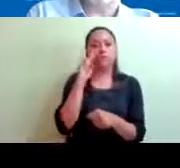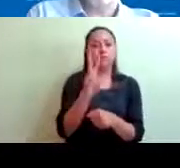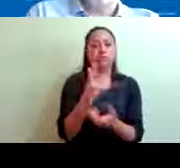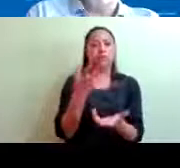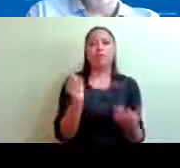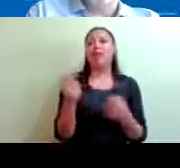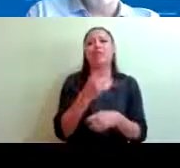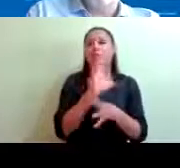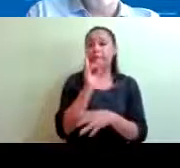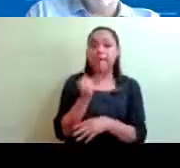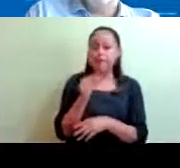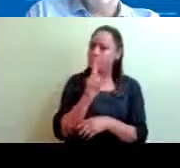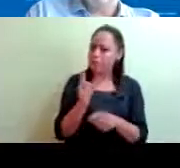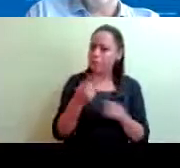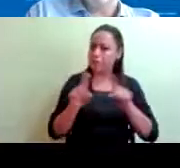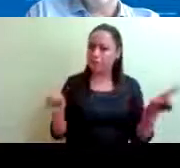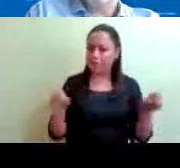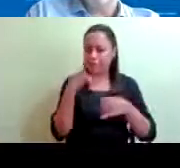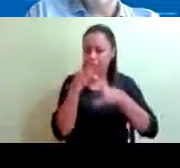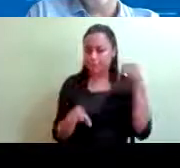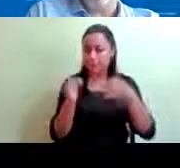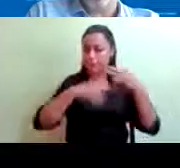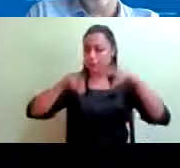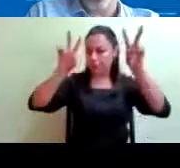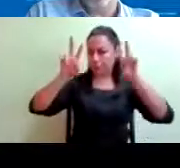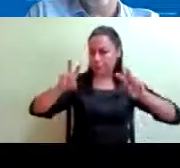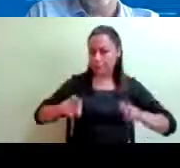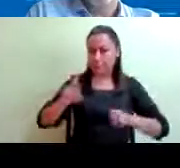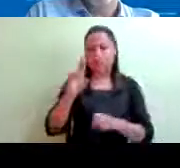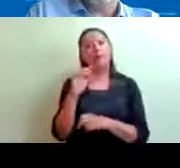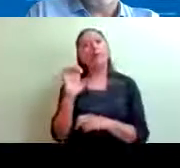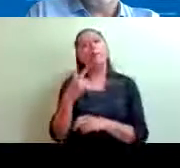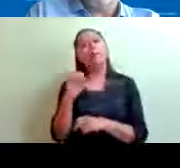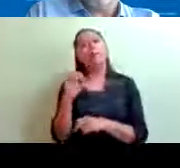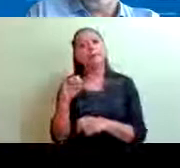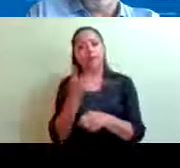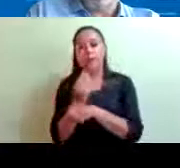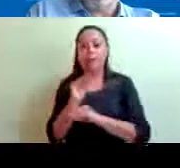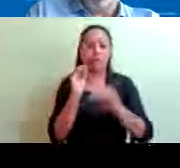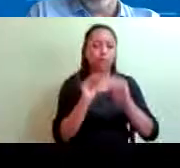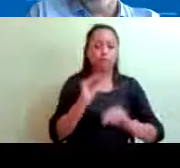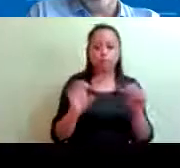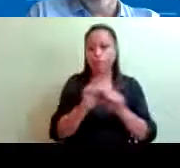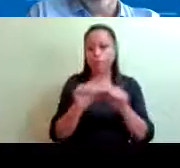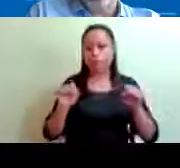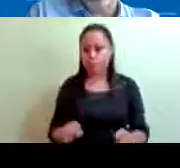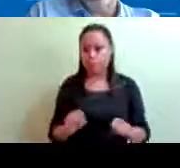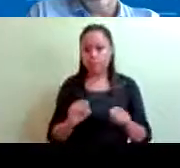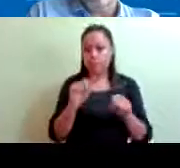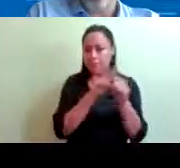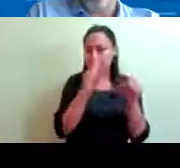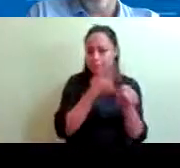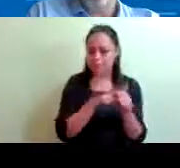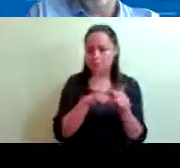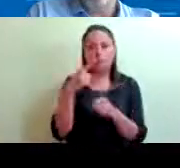recursos, ¿no? Y por último, todo el tema de regeneración de los sistemas naturales, que tienen que ver con temas de recarga y gestión de